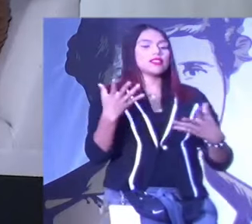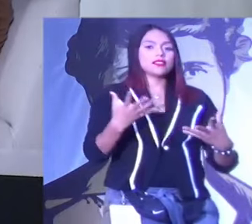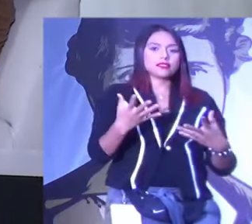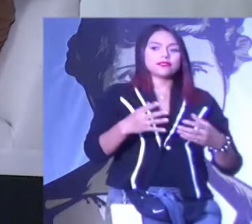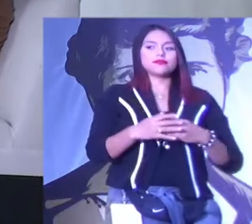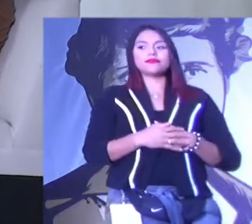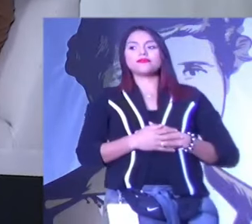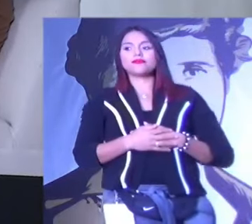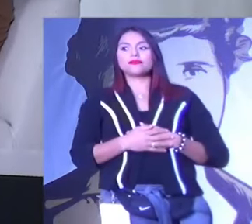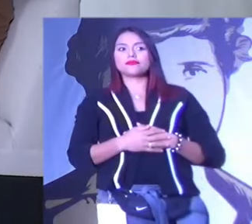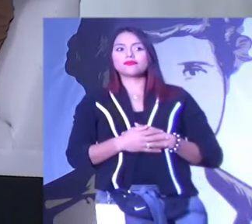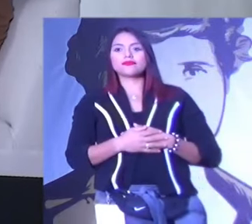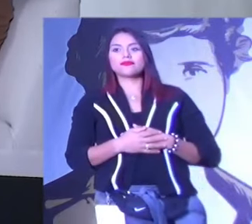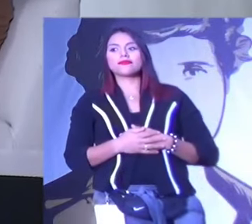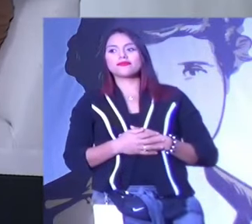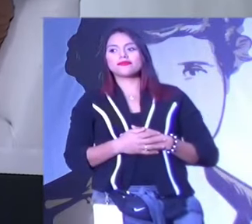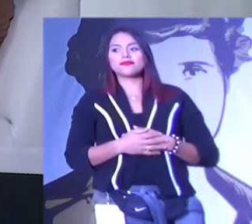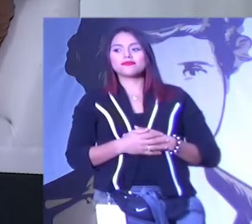recientemente